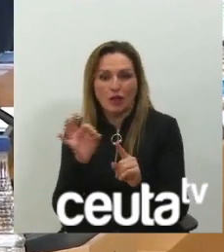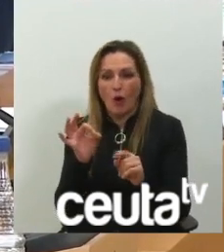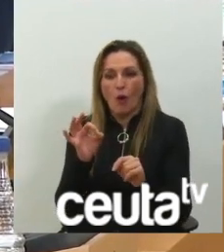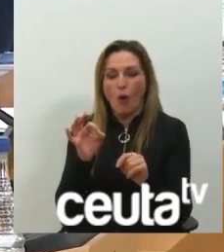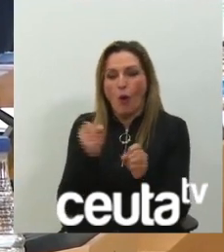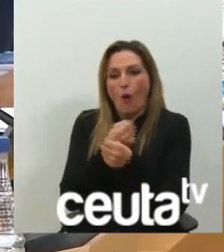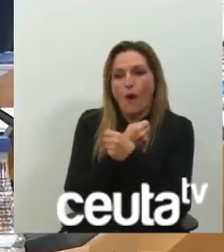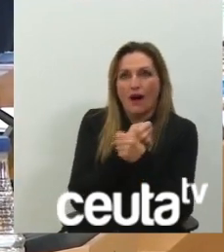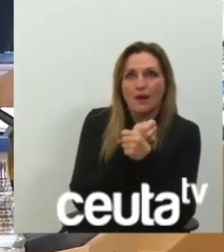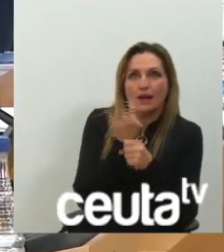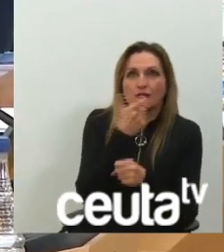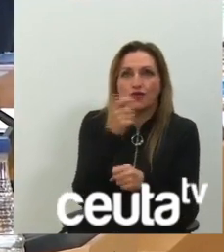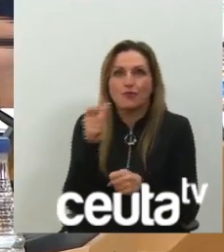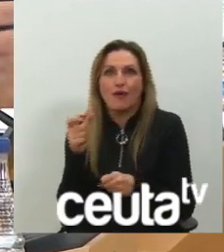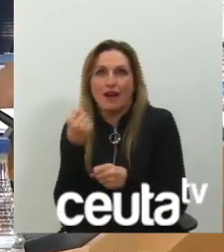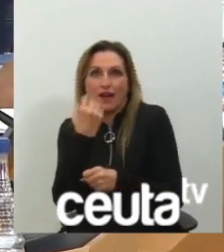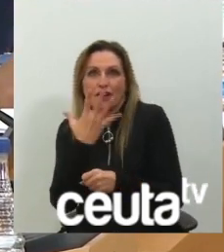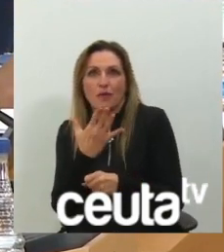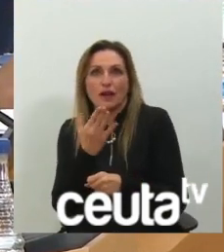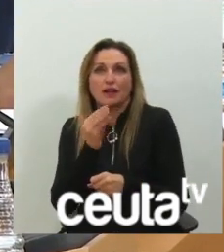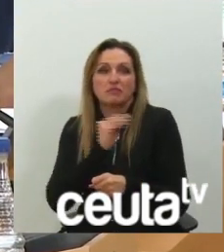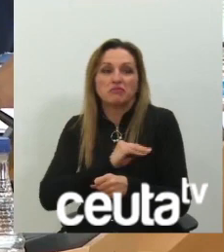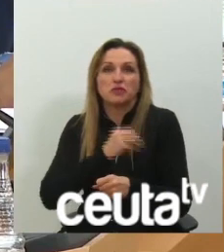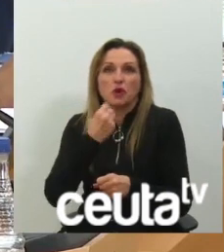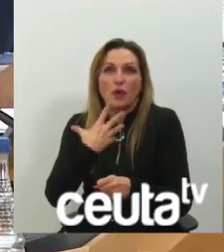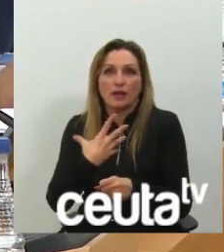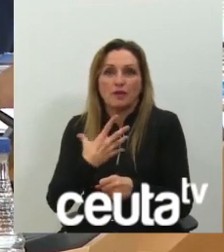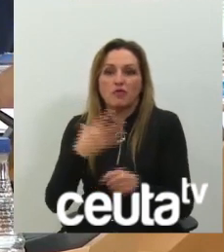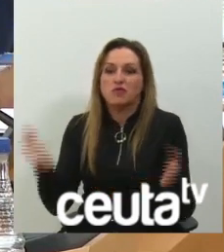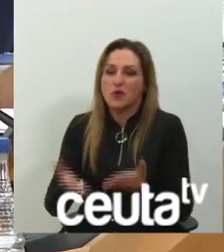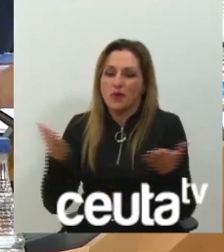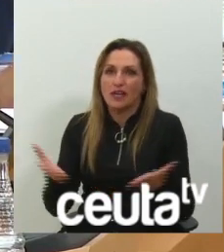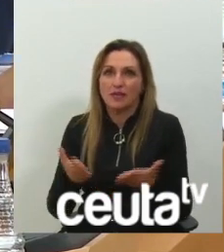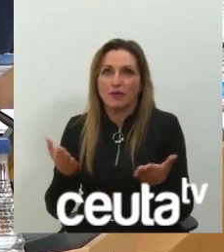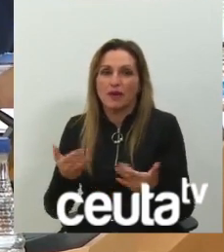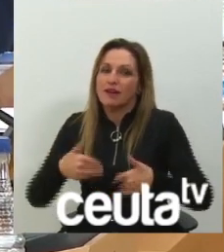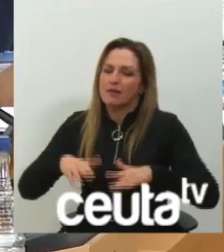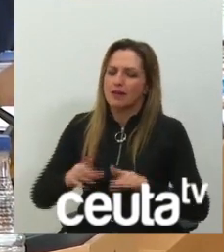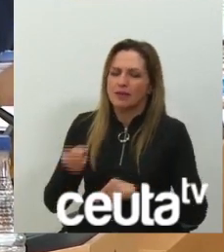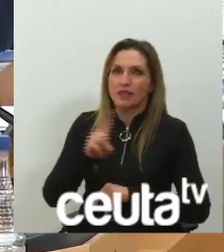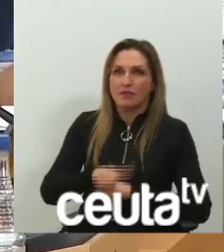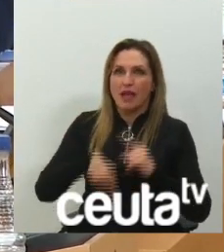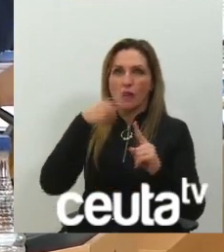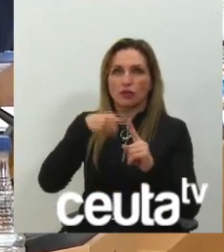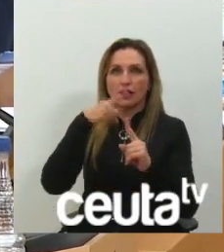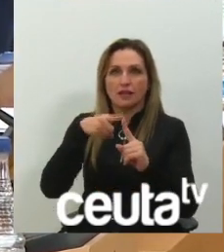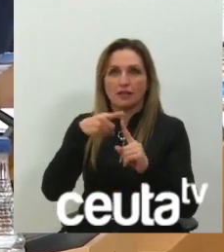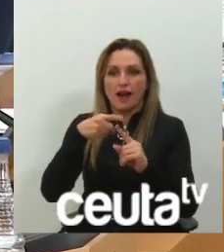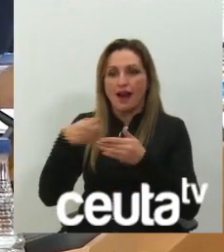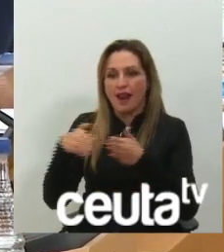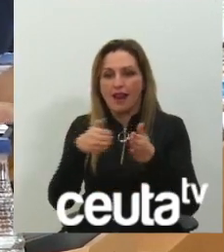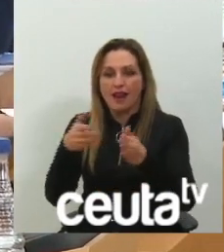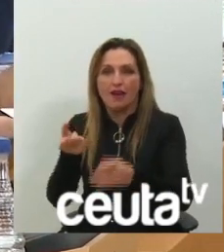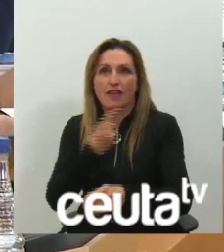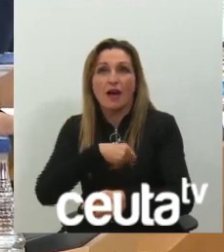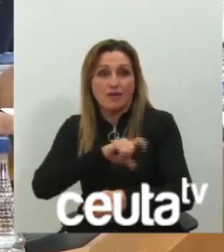de acuerdo yo le animo también a utilizar esa vía pero también hay que utilizar la vía policial y dotar